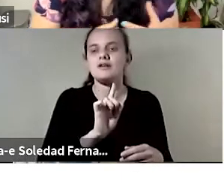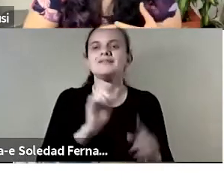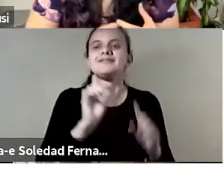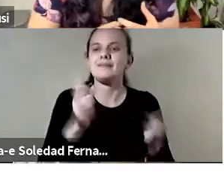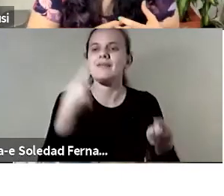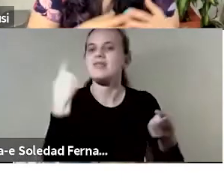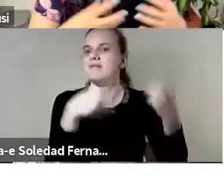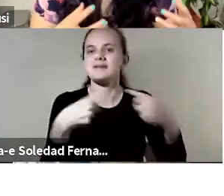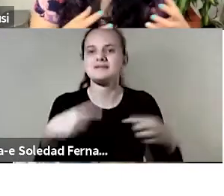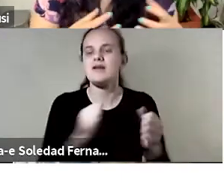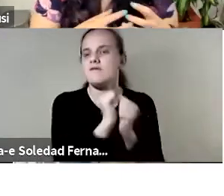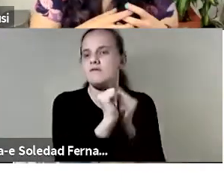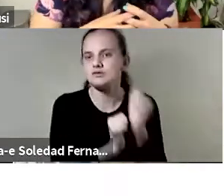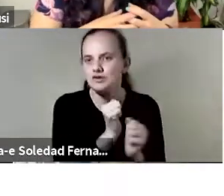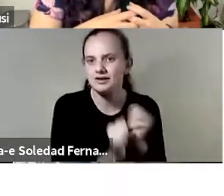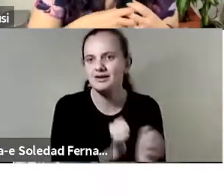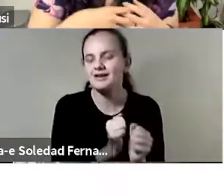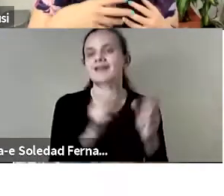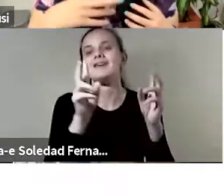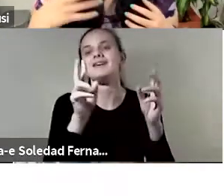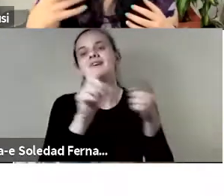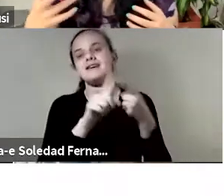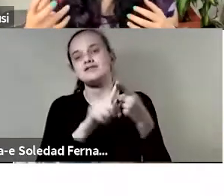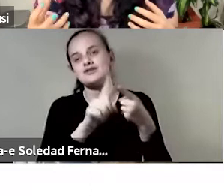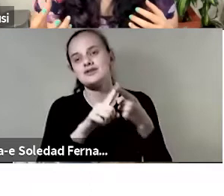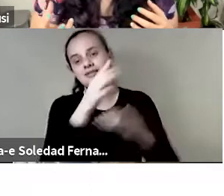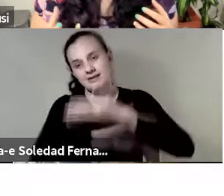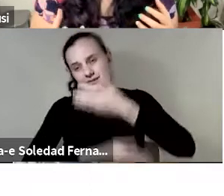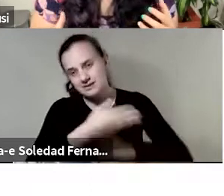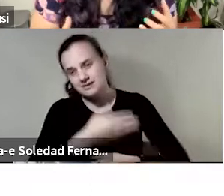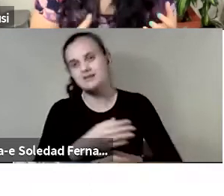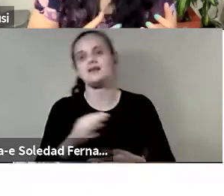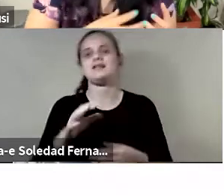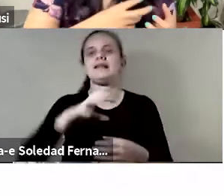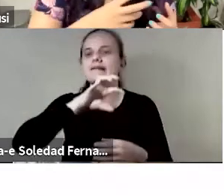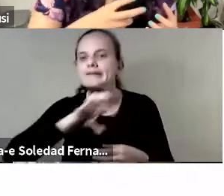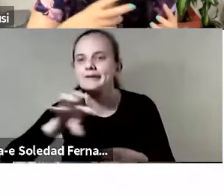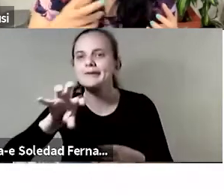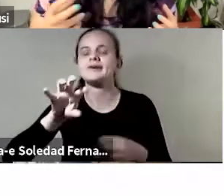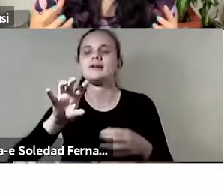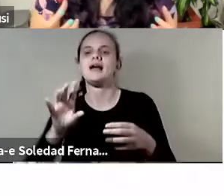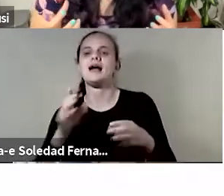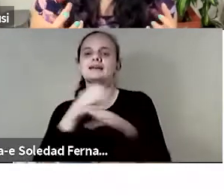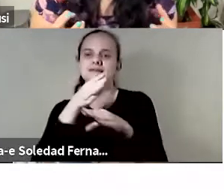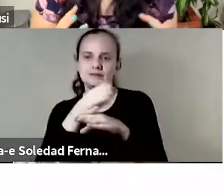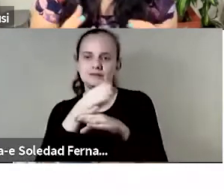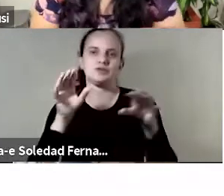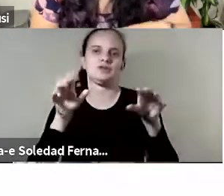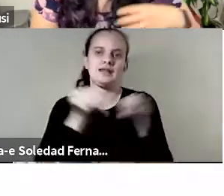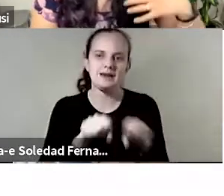sido solamente de género, sino también de diversidad funcional, como en el caso de las discapacidades en